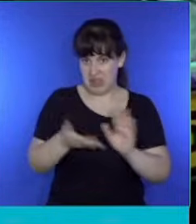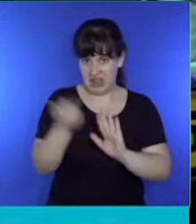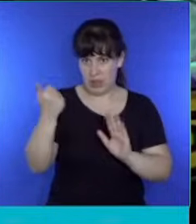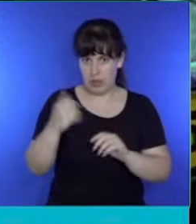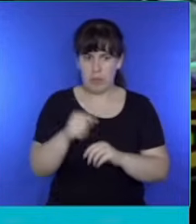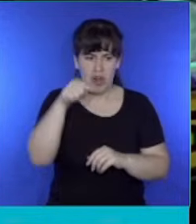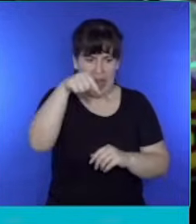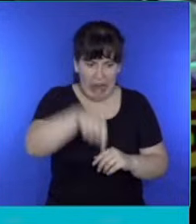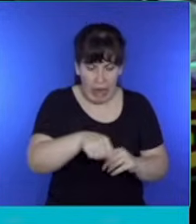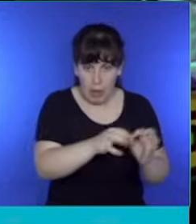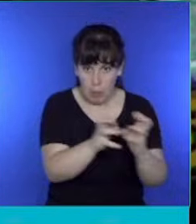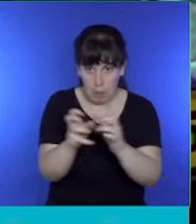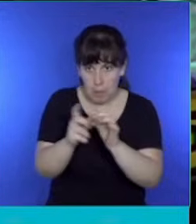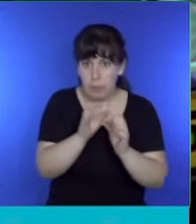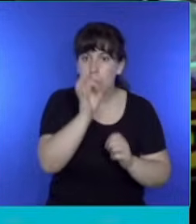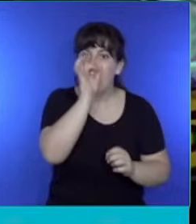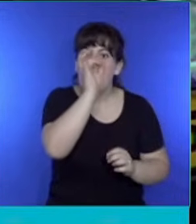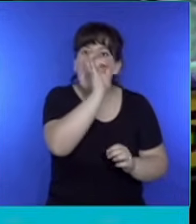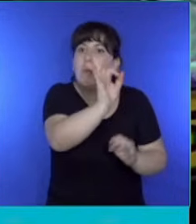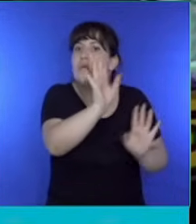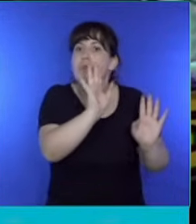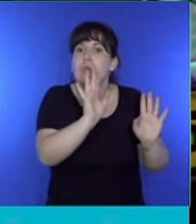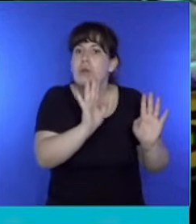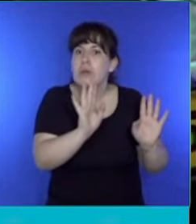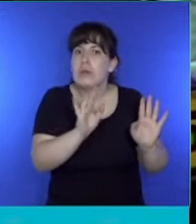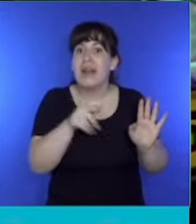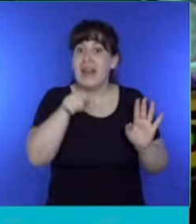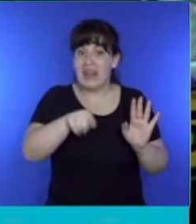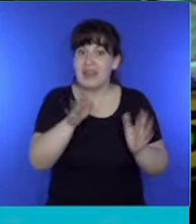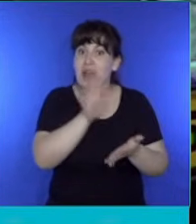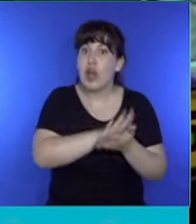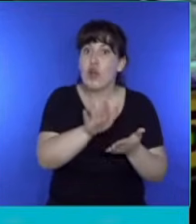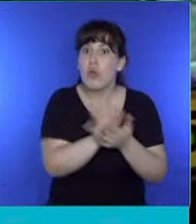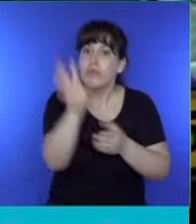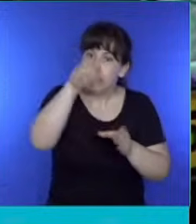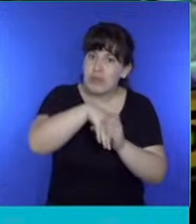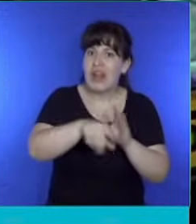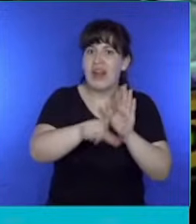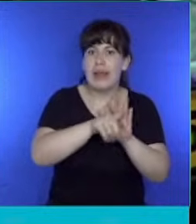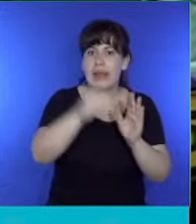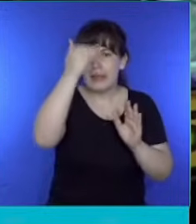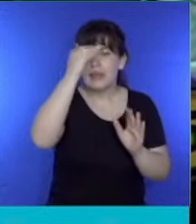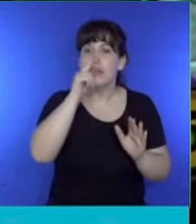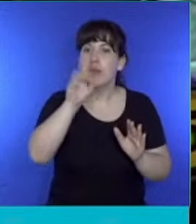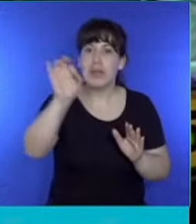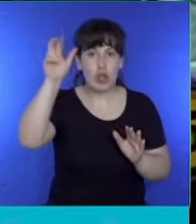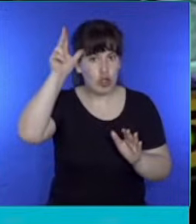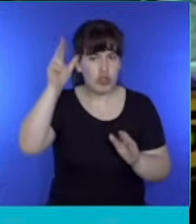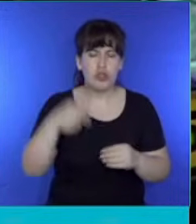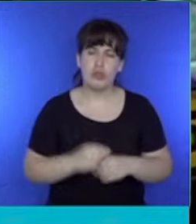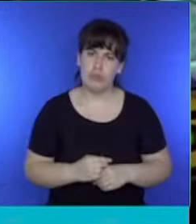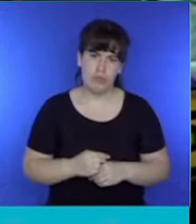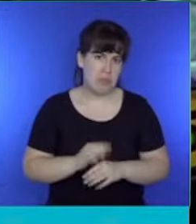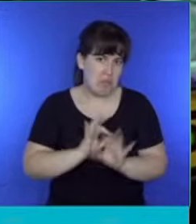acá que eso iba a ser parte de la nueva 15.008. Y esto lo digo ¿por qué?